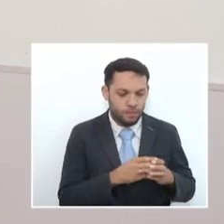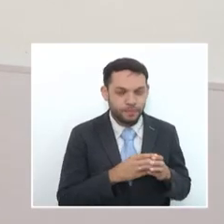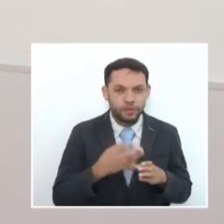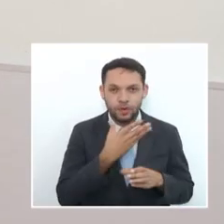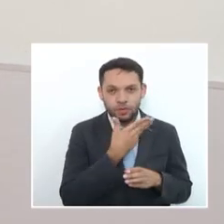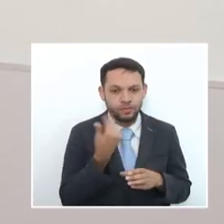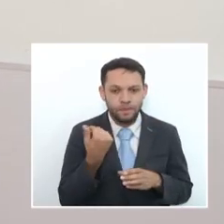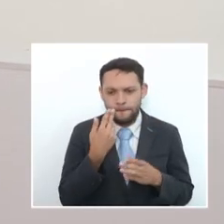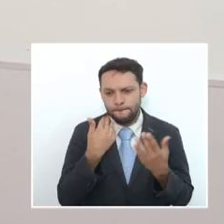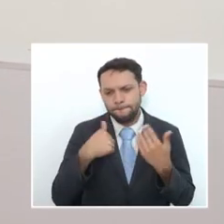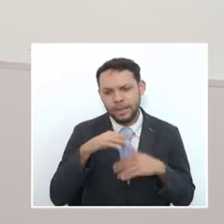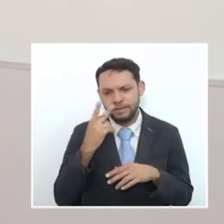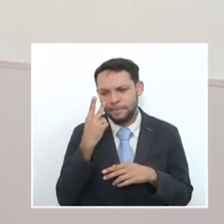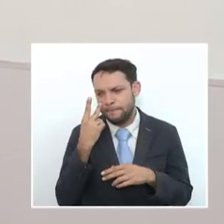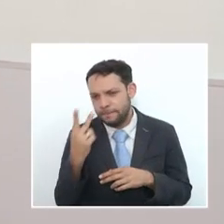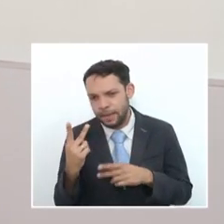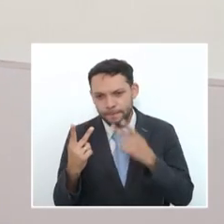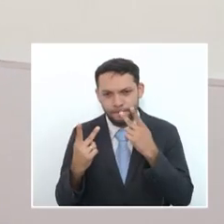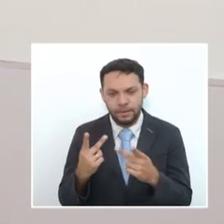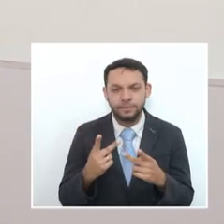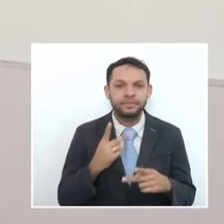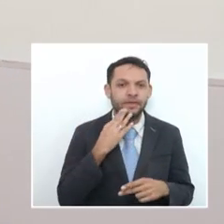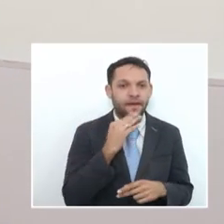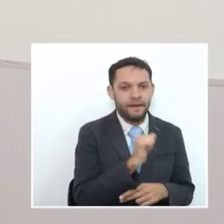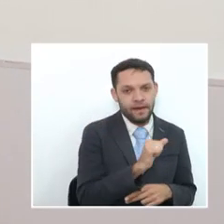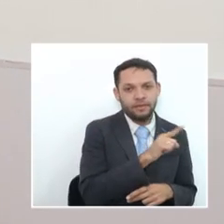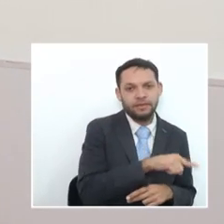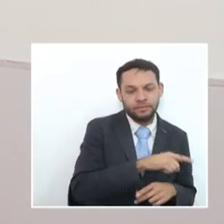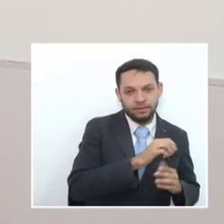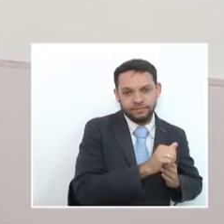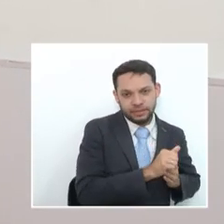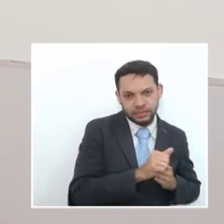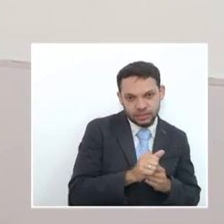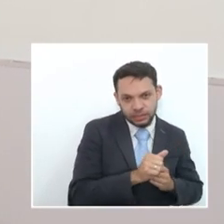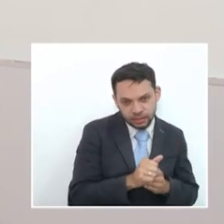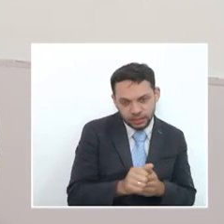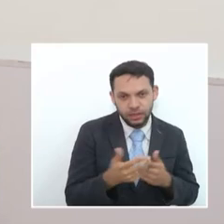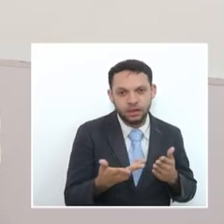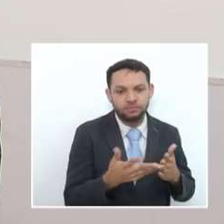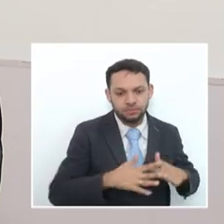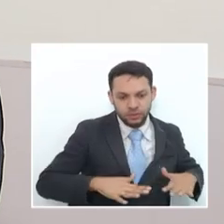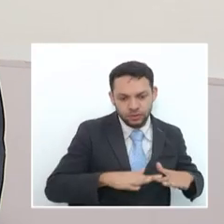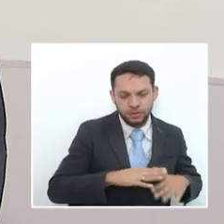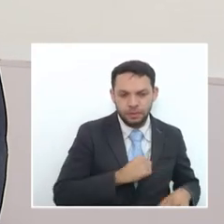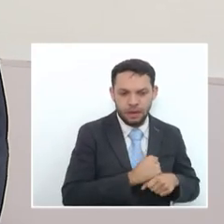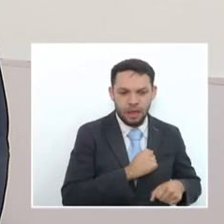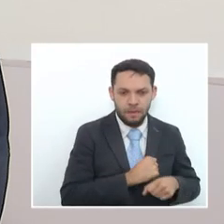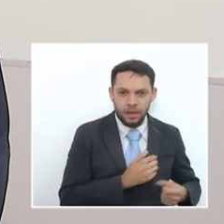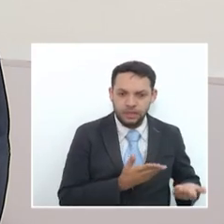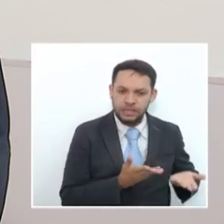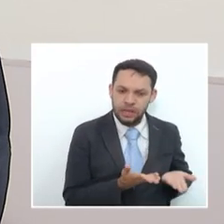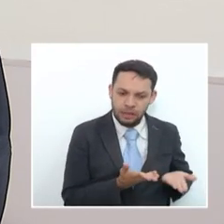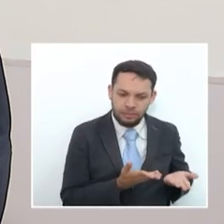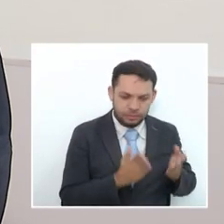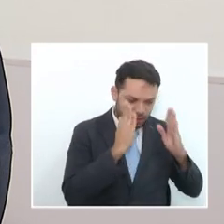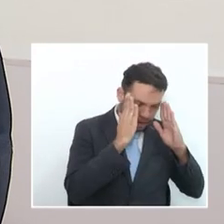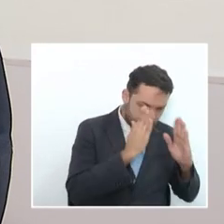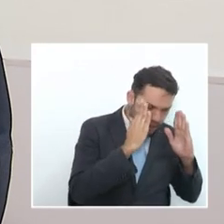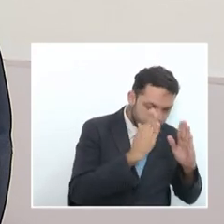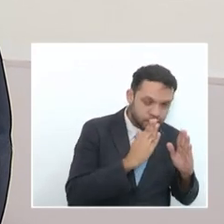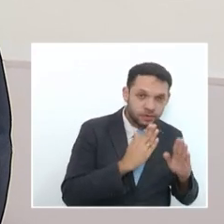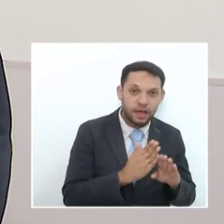que dos. Y Damari ha sido también mis ojos en el Parque de la Salud, y ella ha sido un aporte muy linda porque empezó de